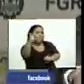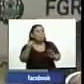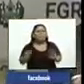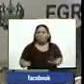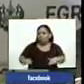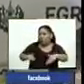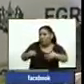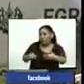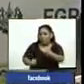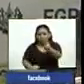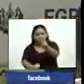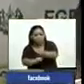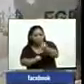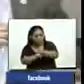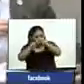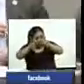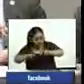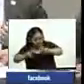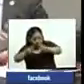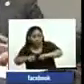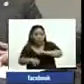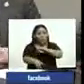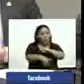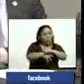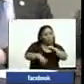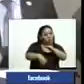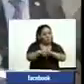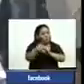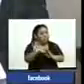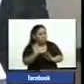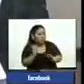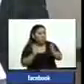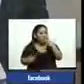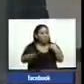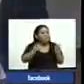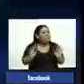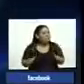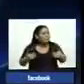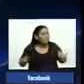fortalecer el combate a la corrupción. Ya le contamos de qué se trata.